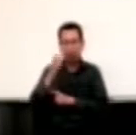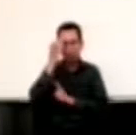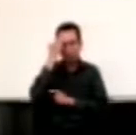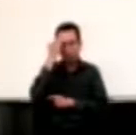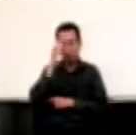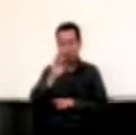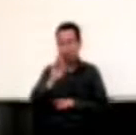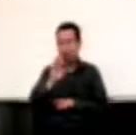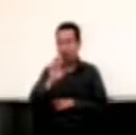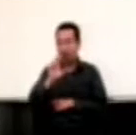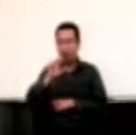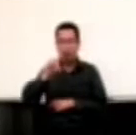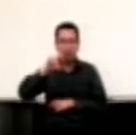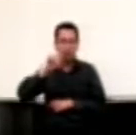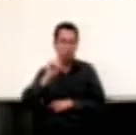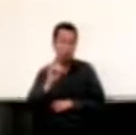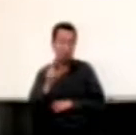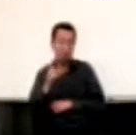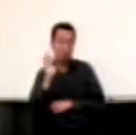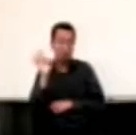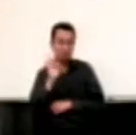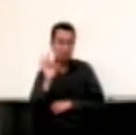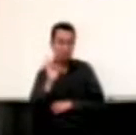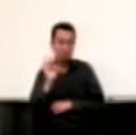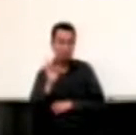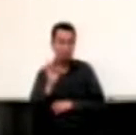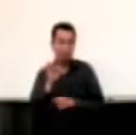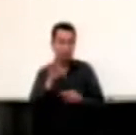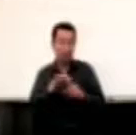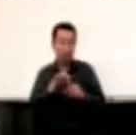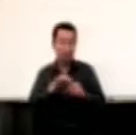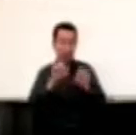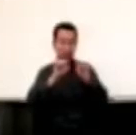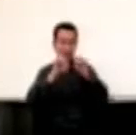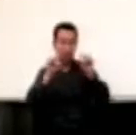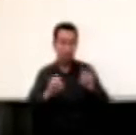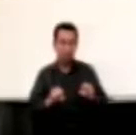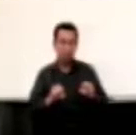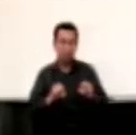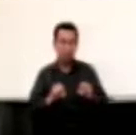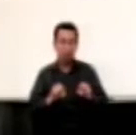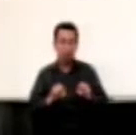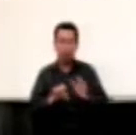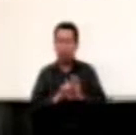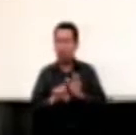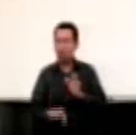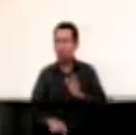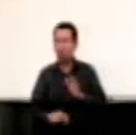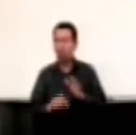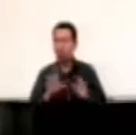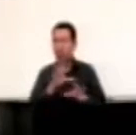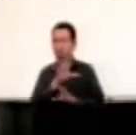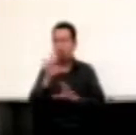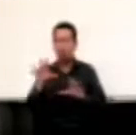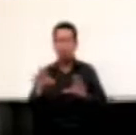en el tema, que quizás un sistema electoral proporcional, por ejemplo, totalmente, con listas